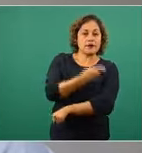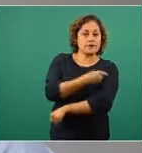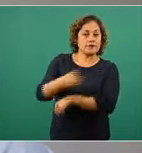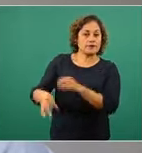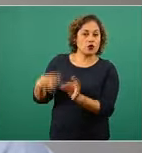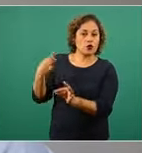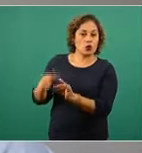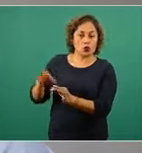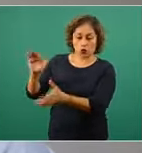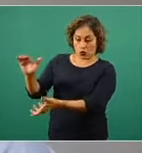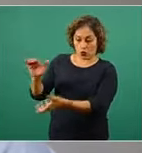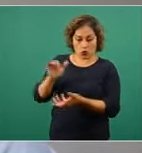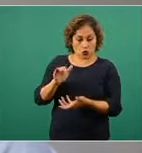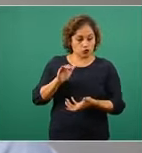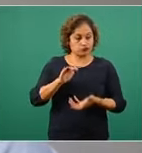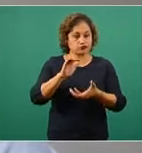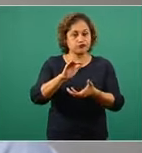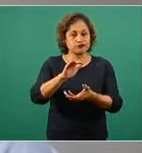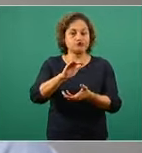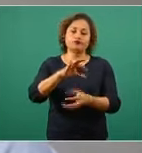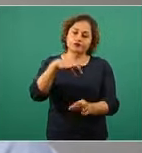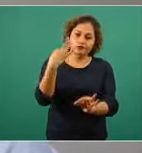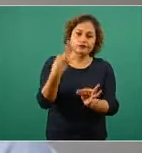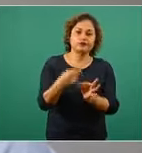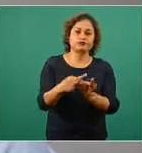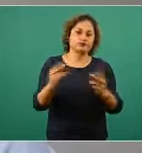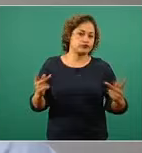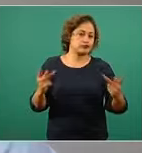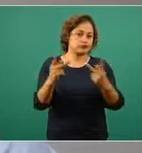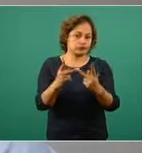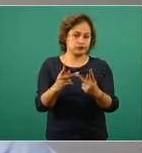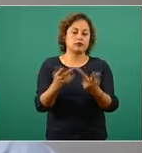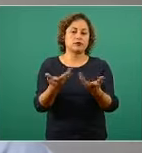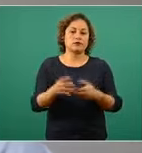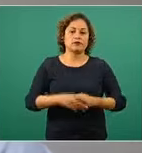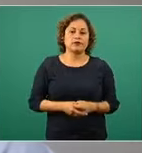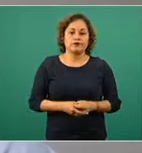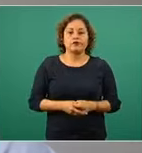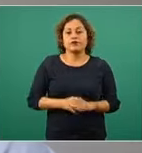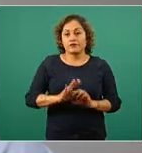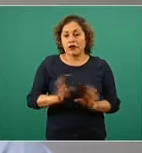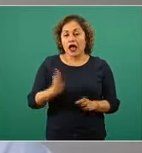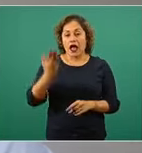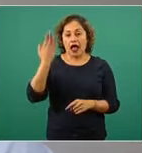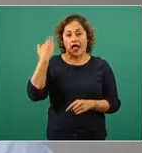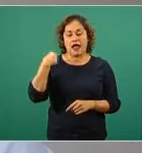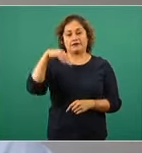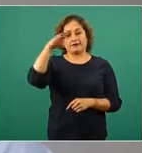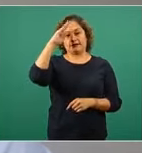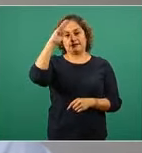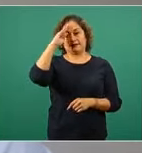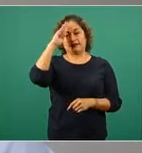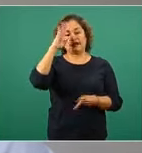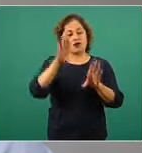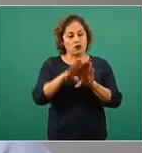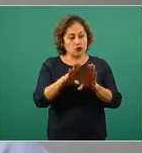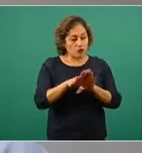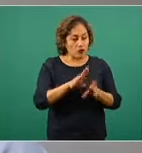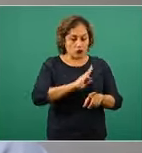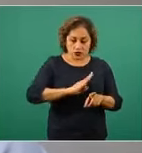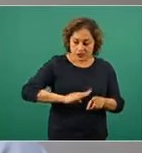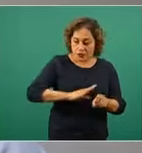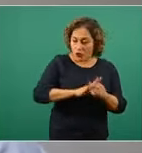embarque que llegó ayer en la mañana se pueda cumplir con esta logística que se había definido en los municipios previos de la semana pasada